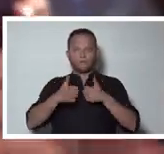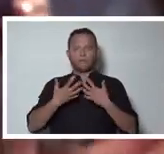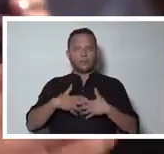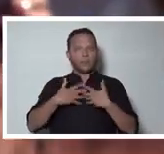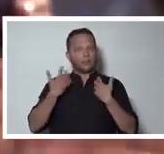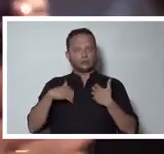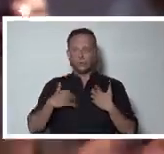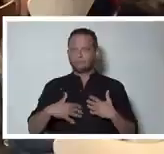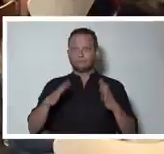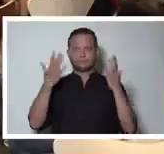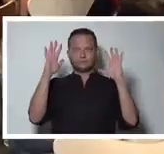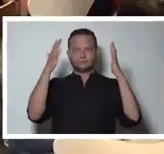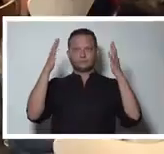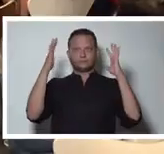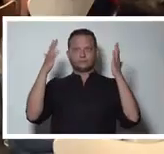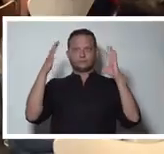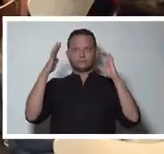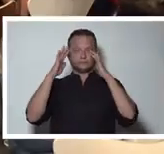darles